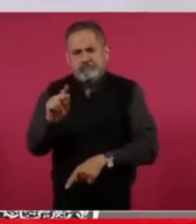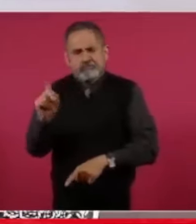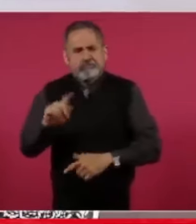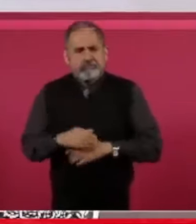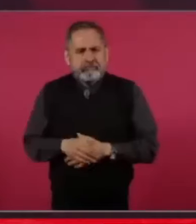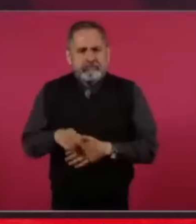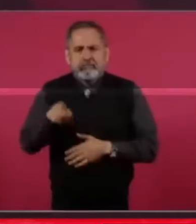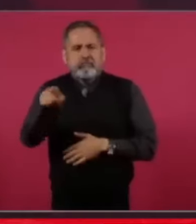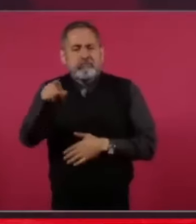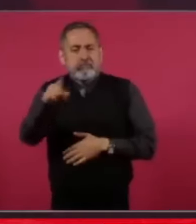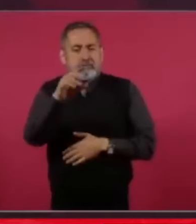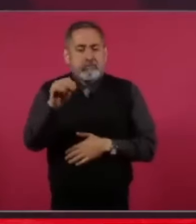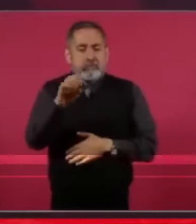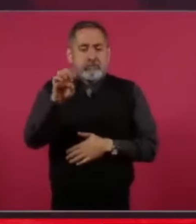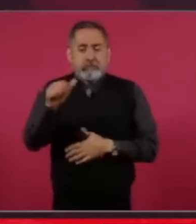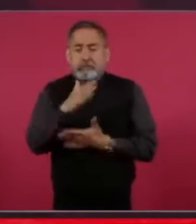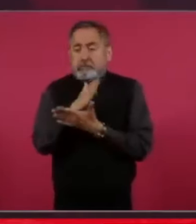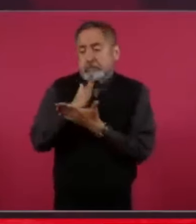parcialidad